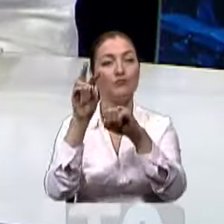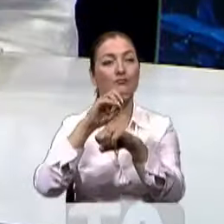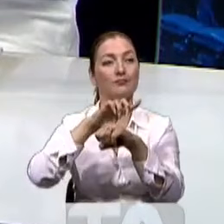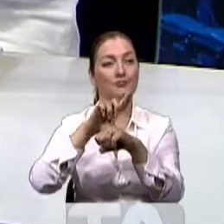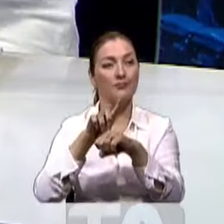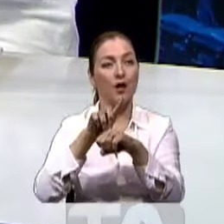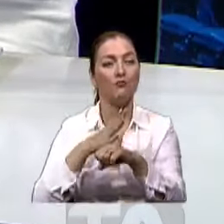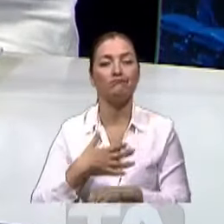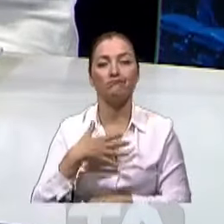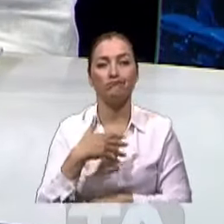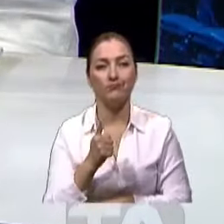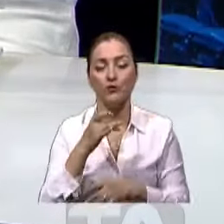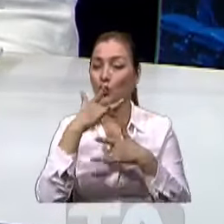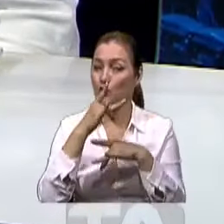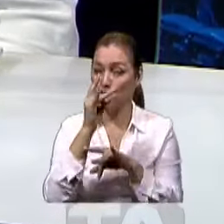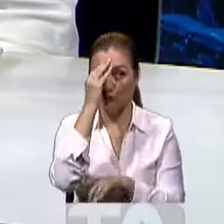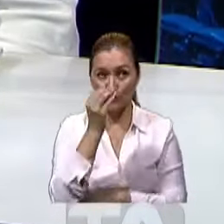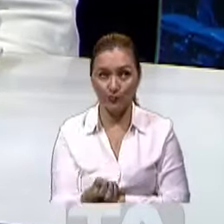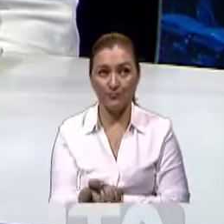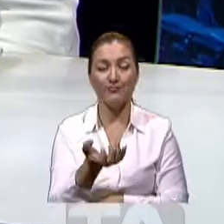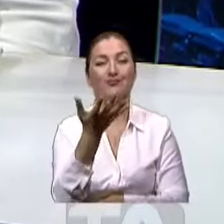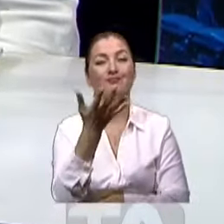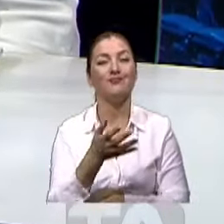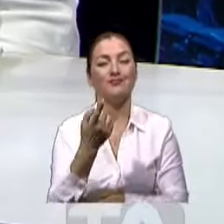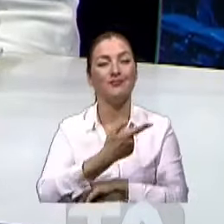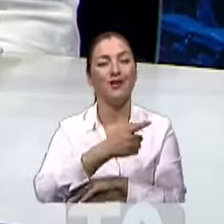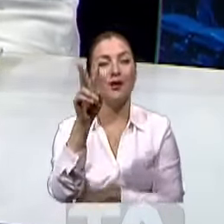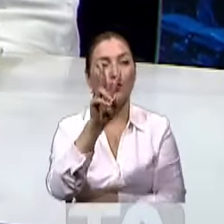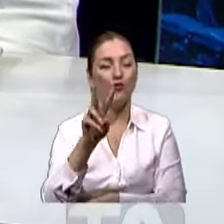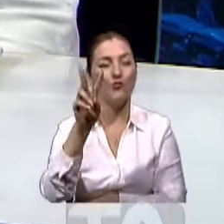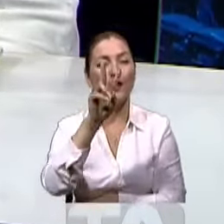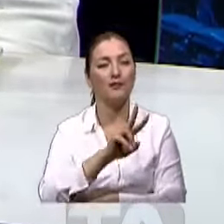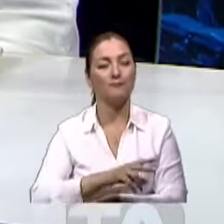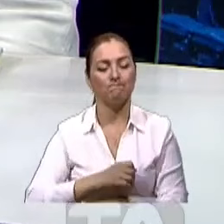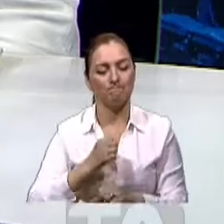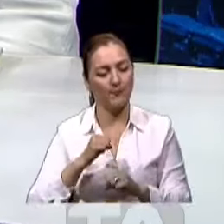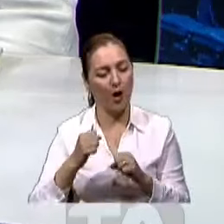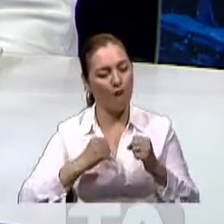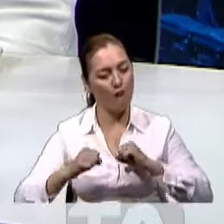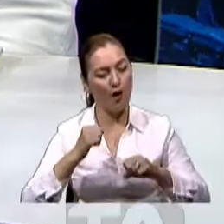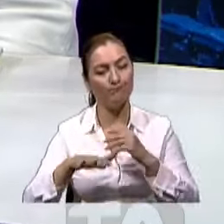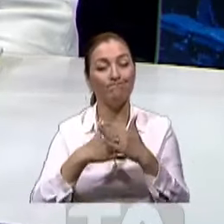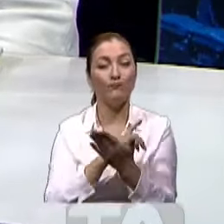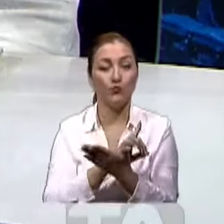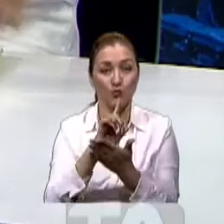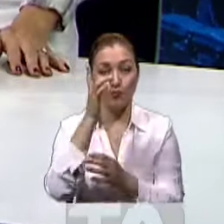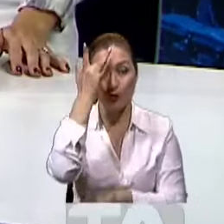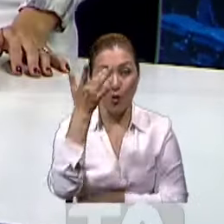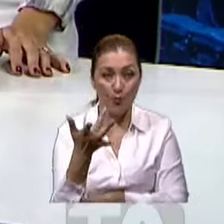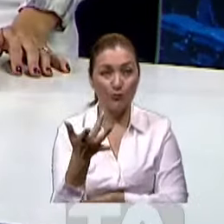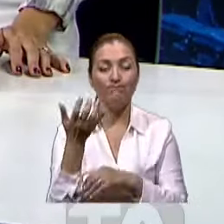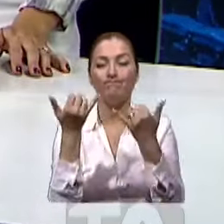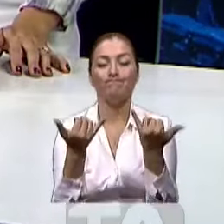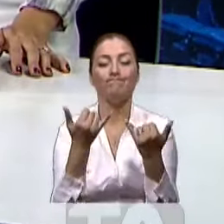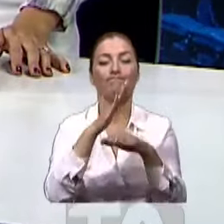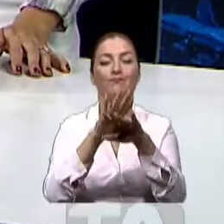9:20, Ale Boada, ¿cómo estás? ¡Qué buen gusto! ¡Buen día! ¡Buenos días! ¡Viernes con ñeque y alegría como toda la semana! Porque ahora